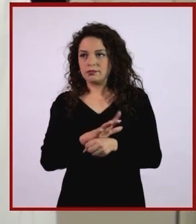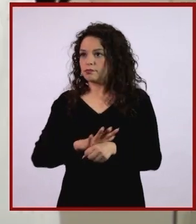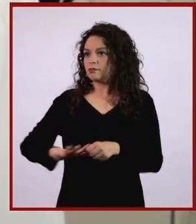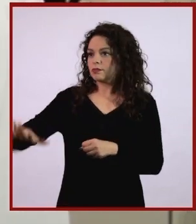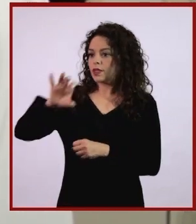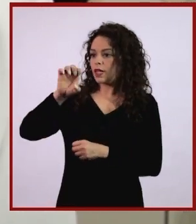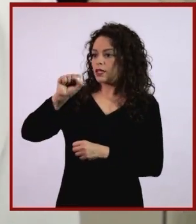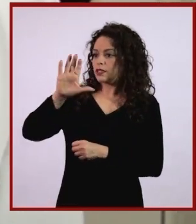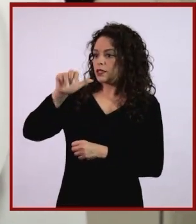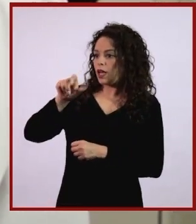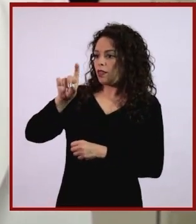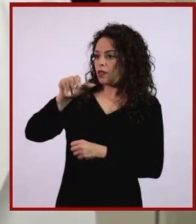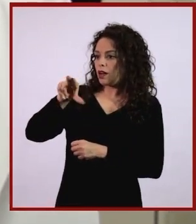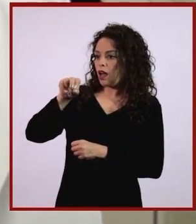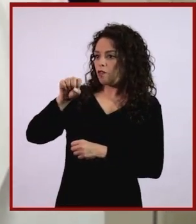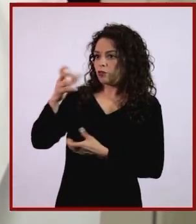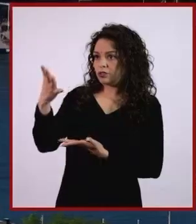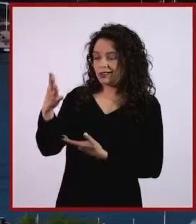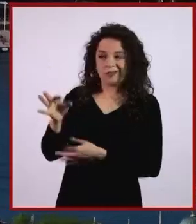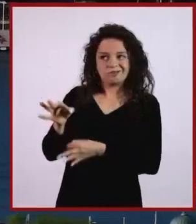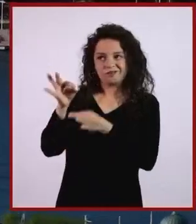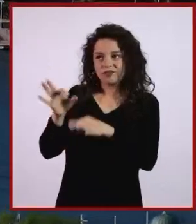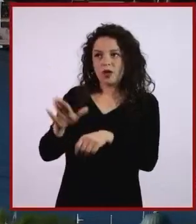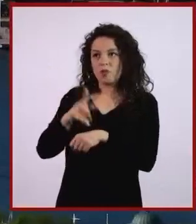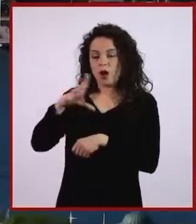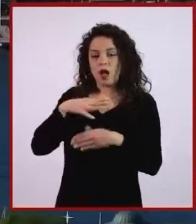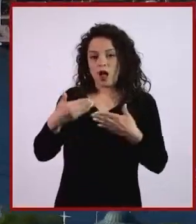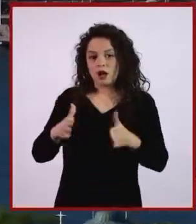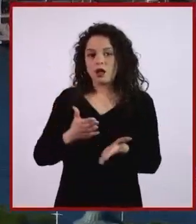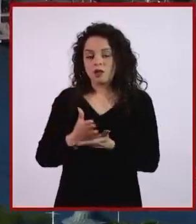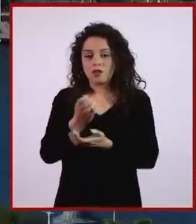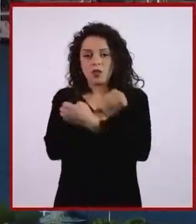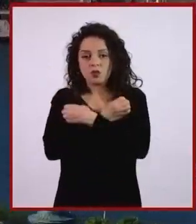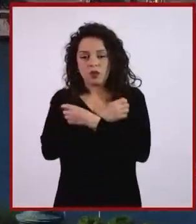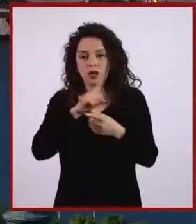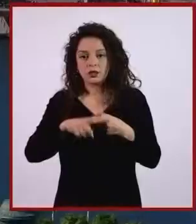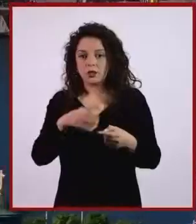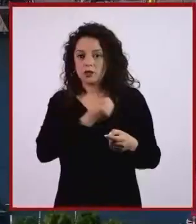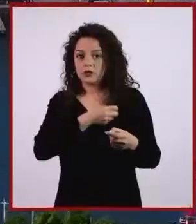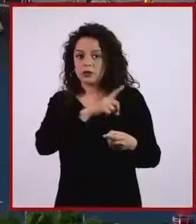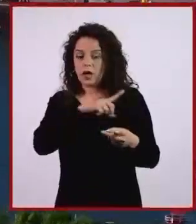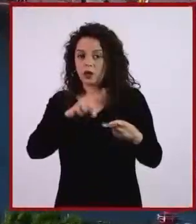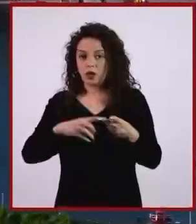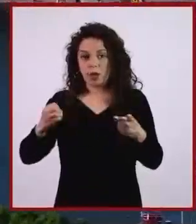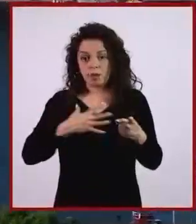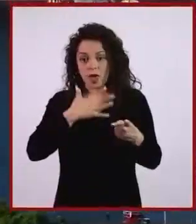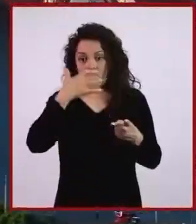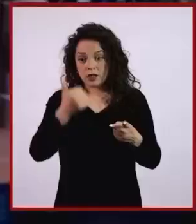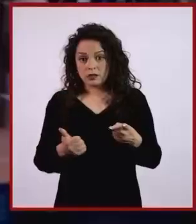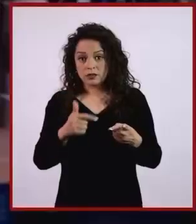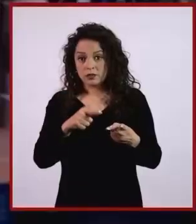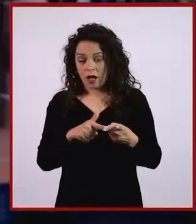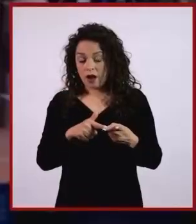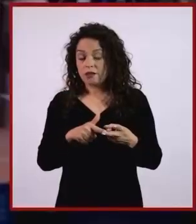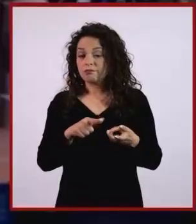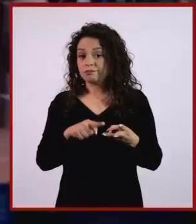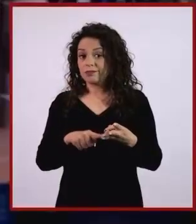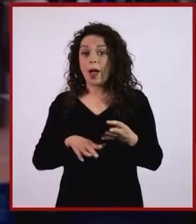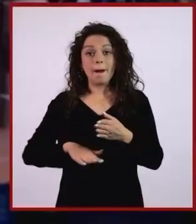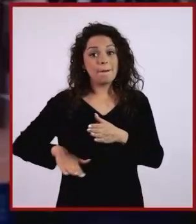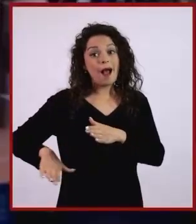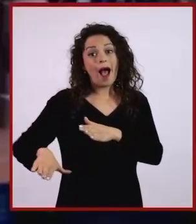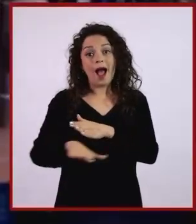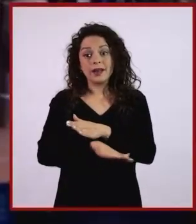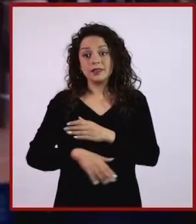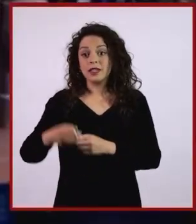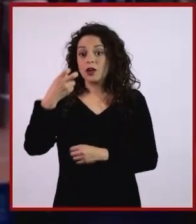que toda persona tenga acceso a la salud, a la educación y a un bienestar social básico, pues me parece que